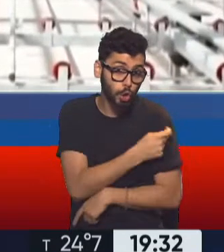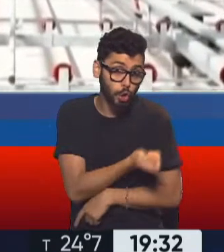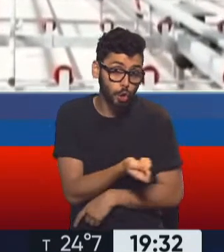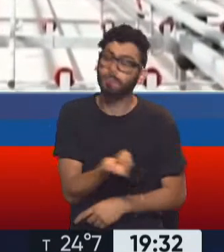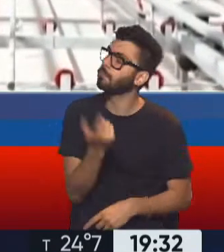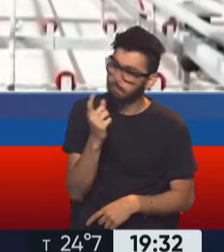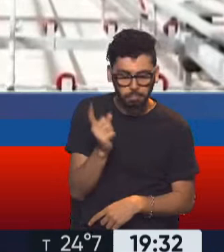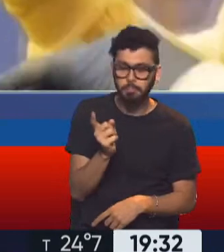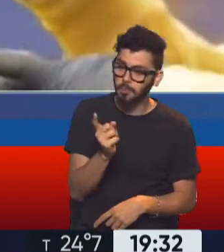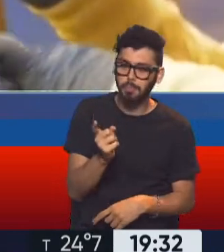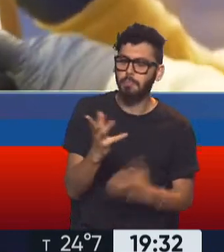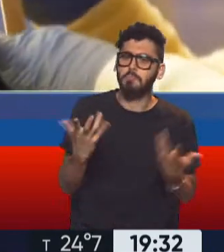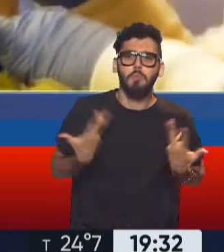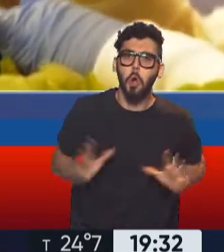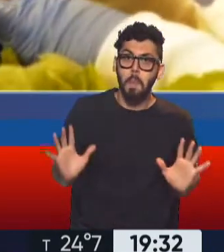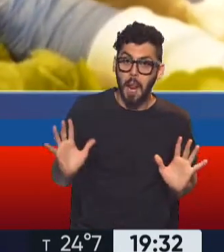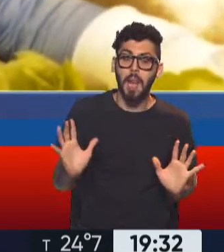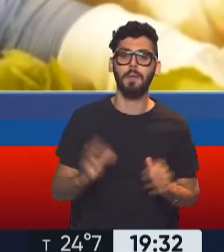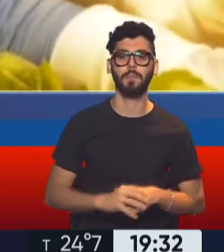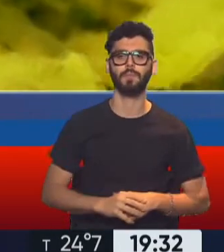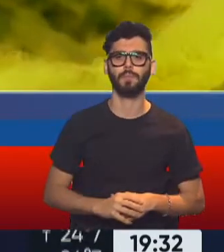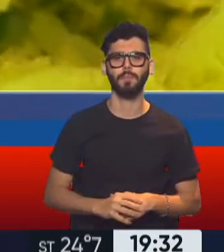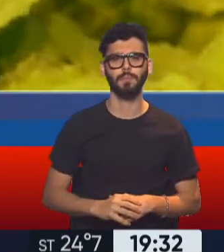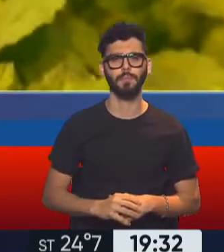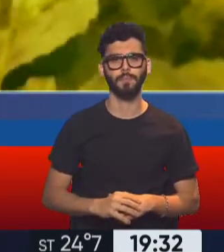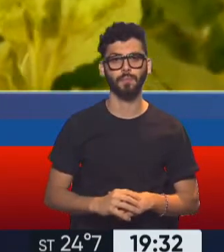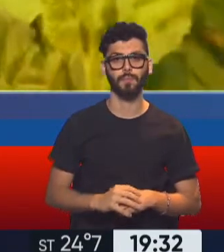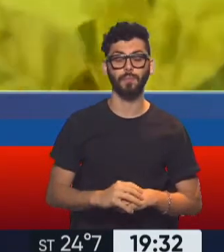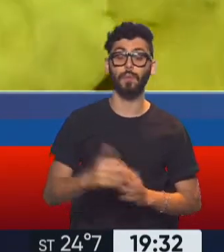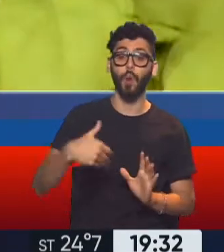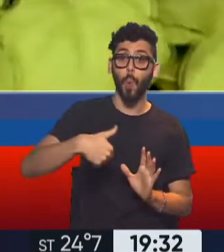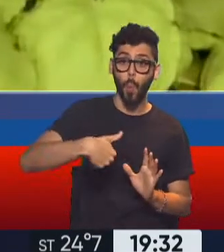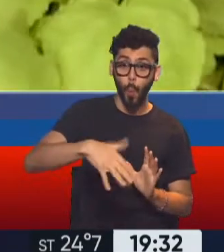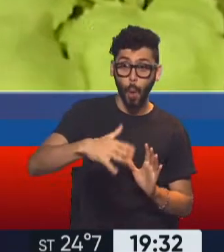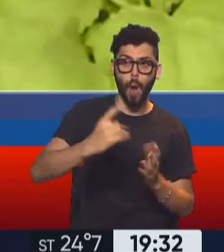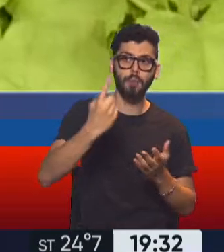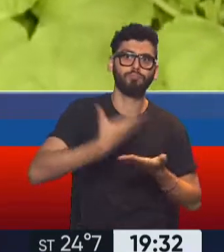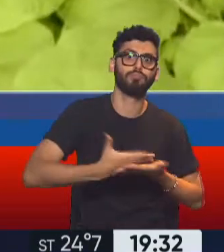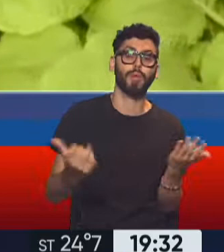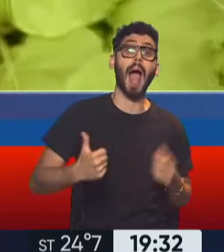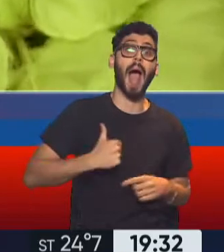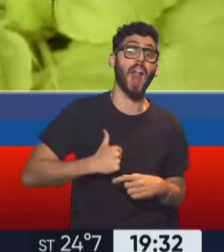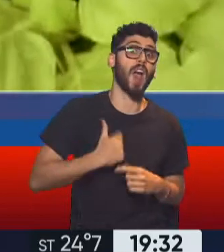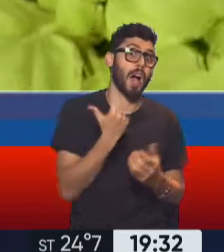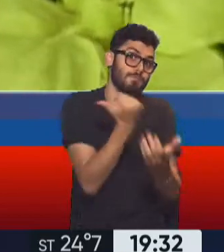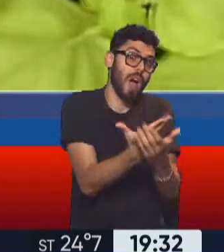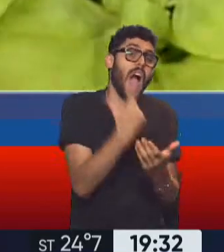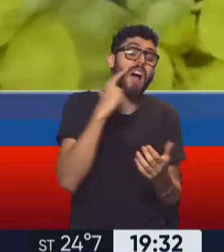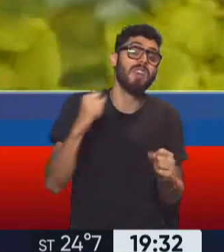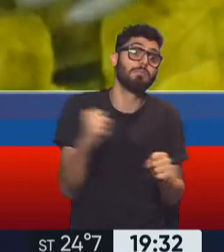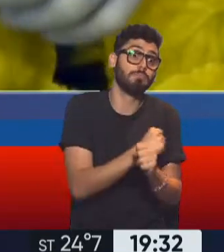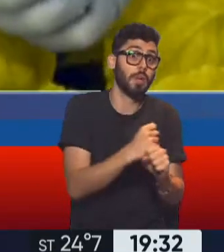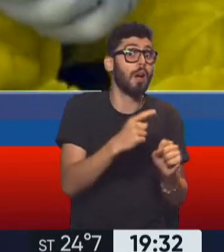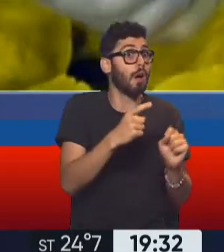Sí, es algo absolutamente normal. Va a ser presentada en Canadá para su aprobación. Y si Canadá la